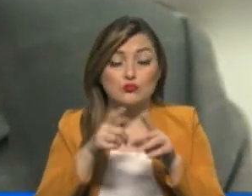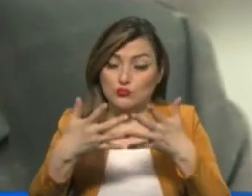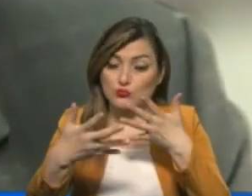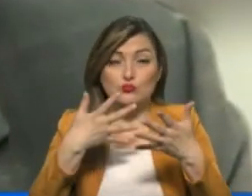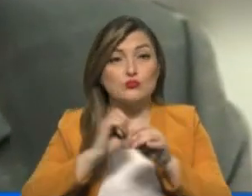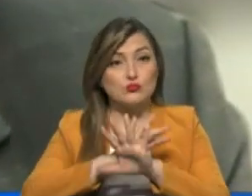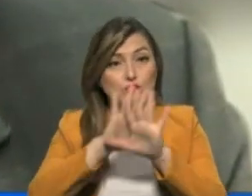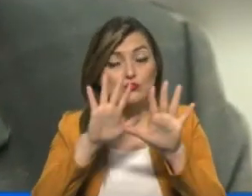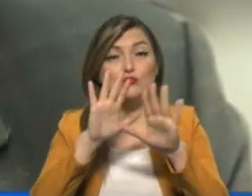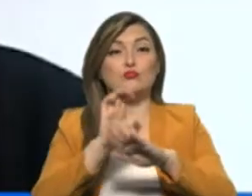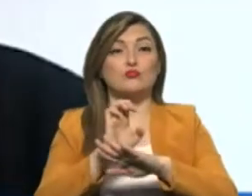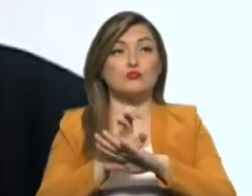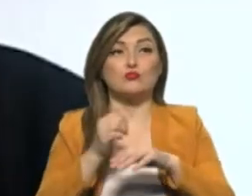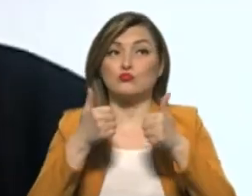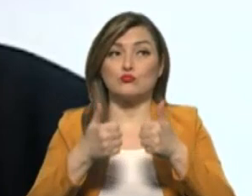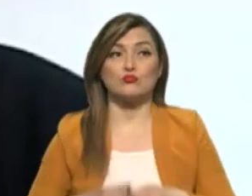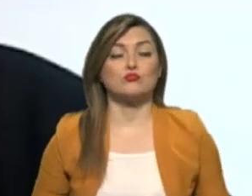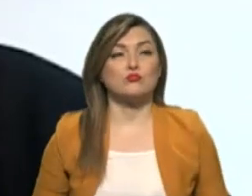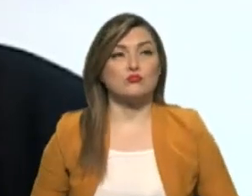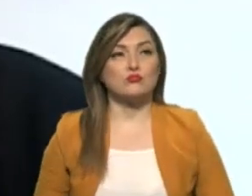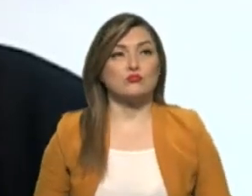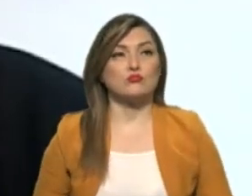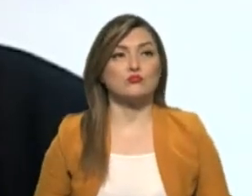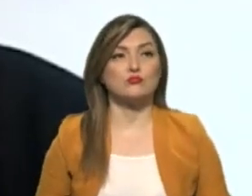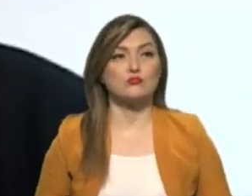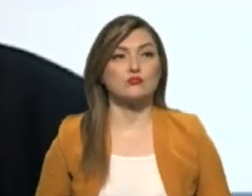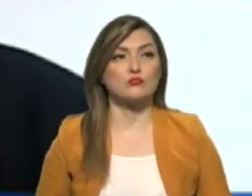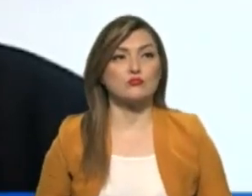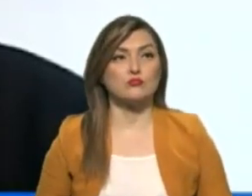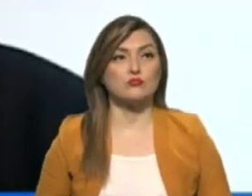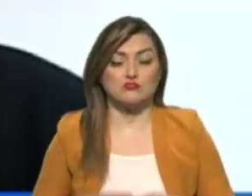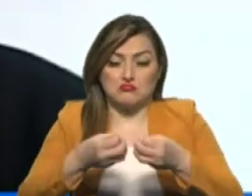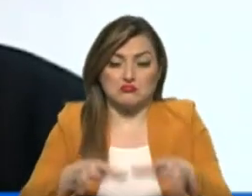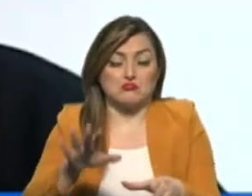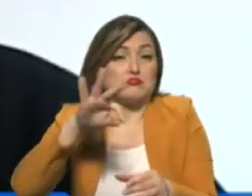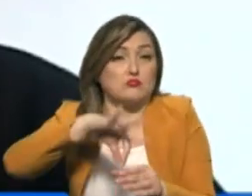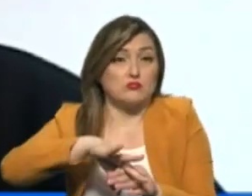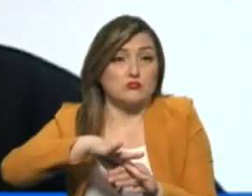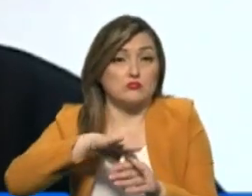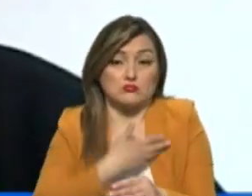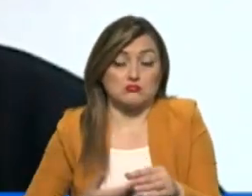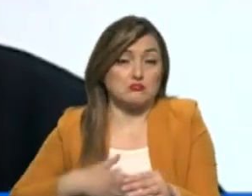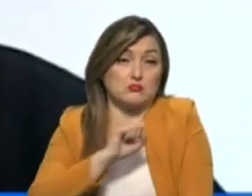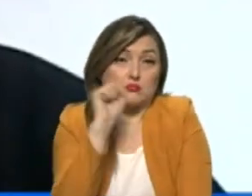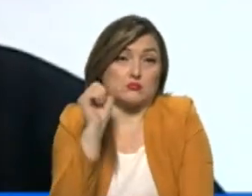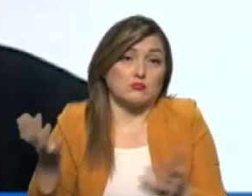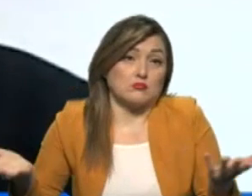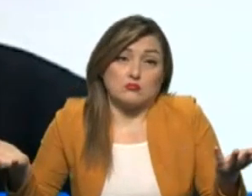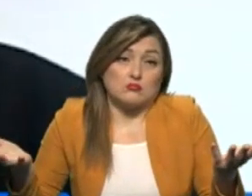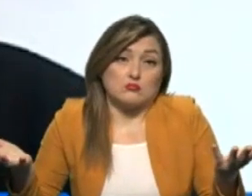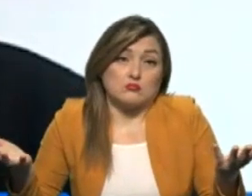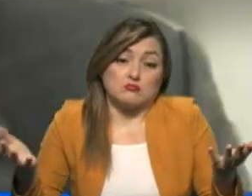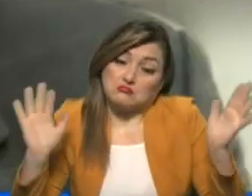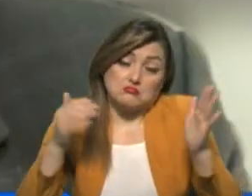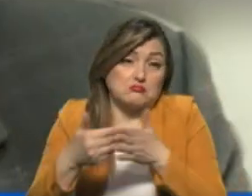transparente por el bien del país en buena hora. Y si es que por eso tenemos que perder los votos y no alcanzamos la presidencia de la Asamblea Nacional, pues entonces